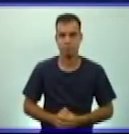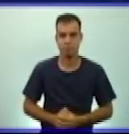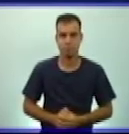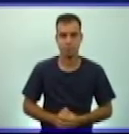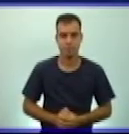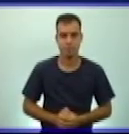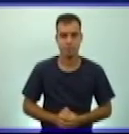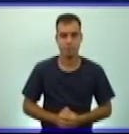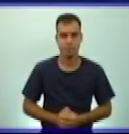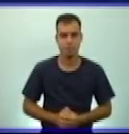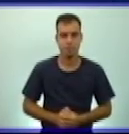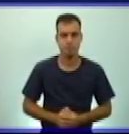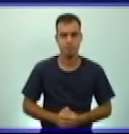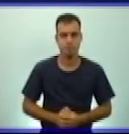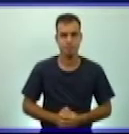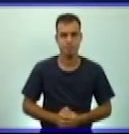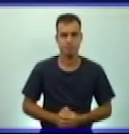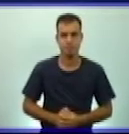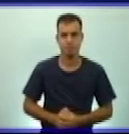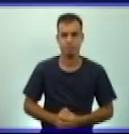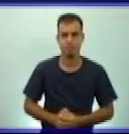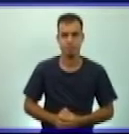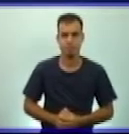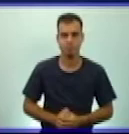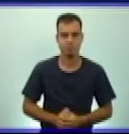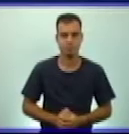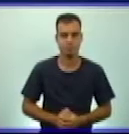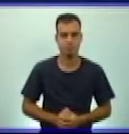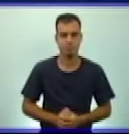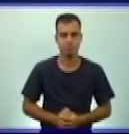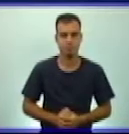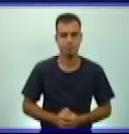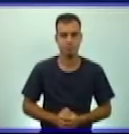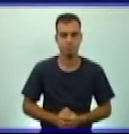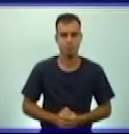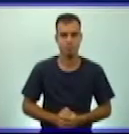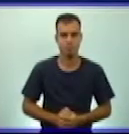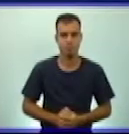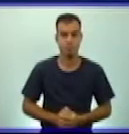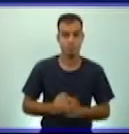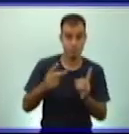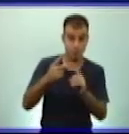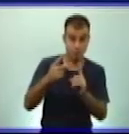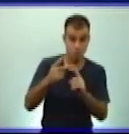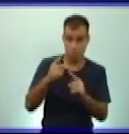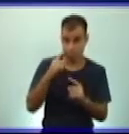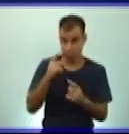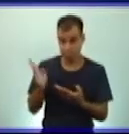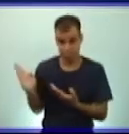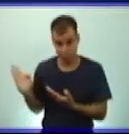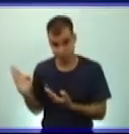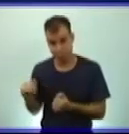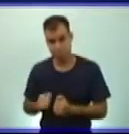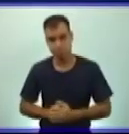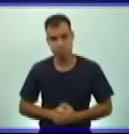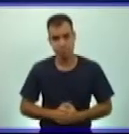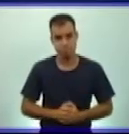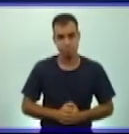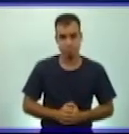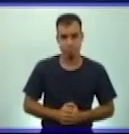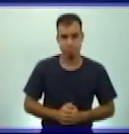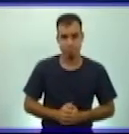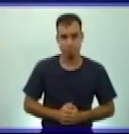la temperatura de un cuerpo mediante calentamiento. Caracterizar los conceptos de potencia